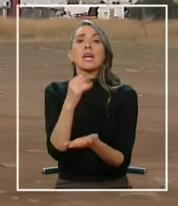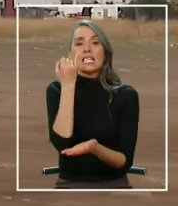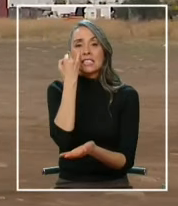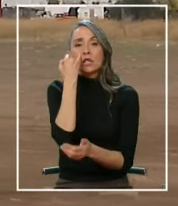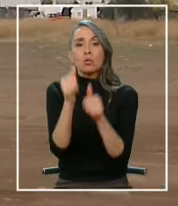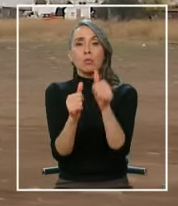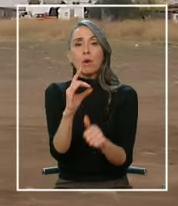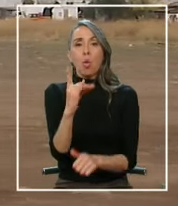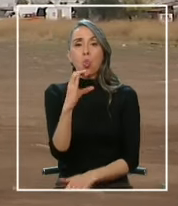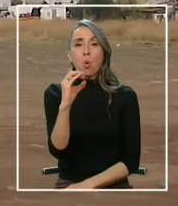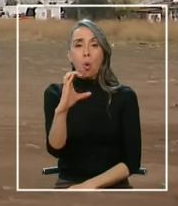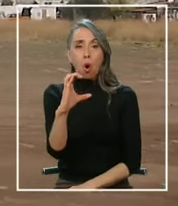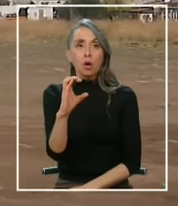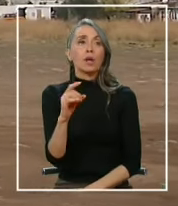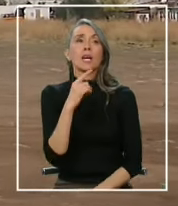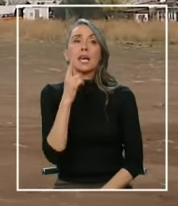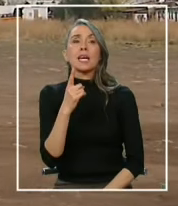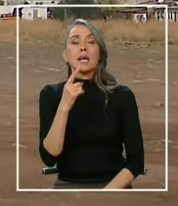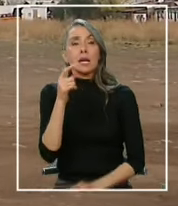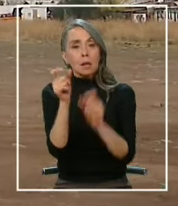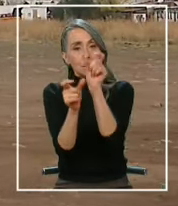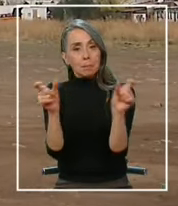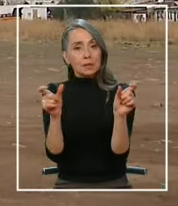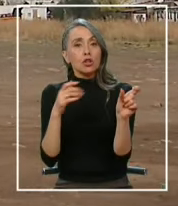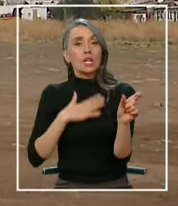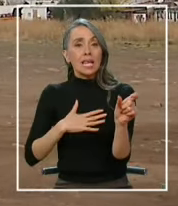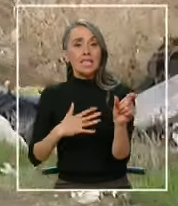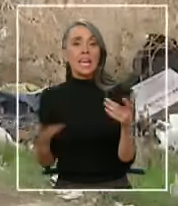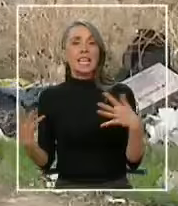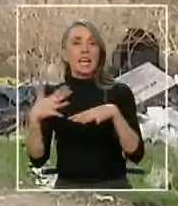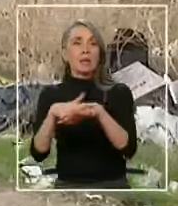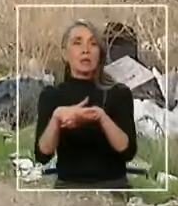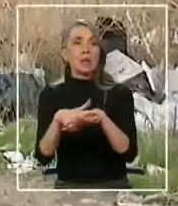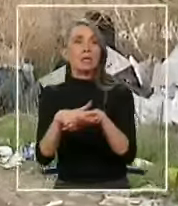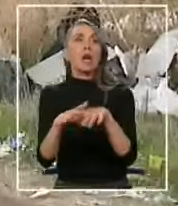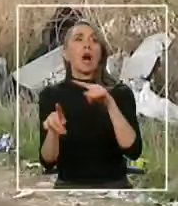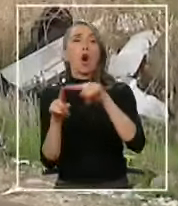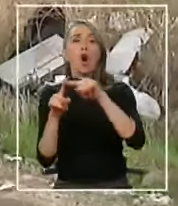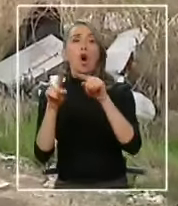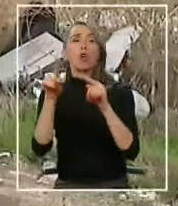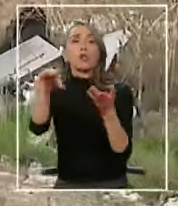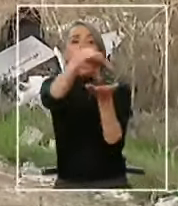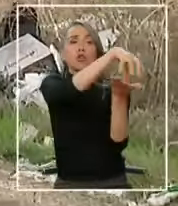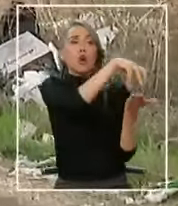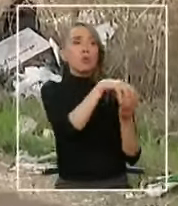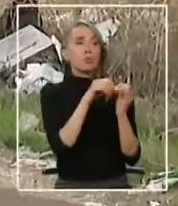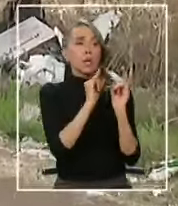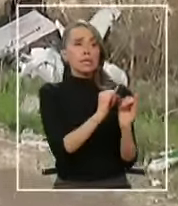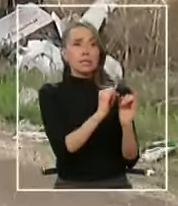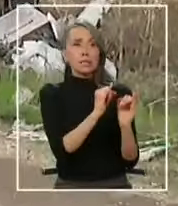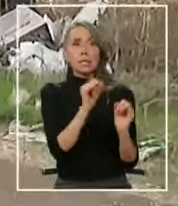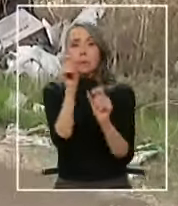Duoc. Yo creo que lo que quiere la gente es integración, como se da en otros lugares.